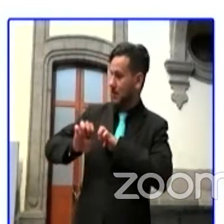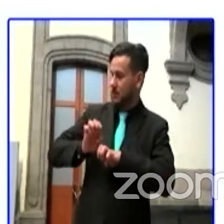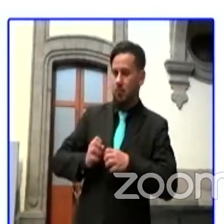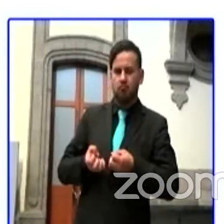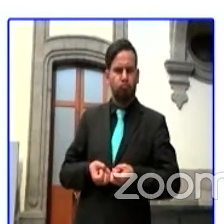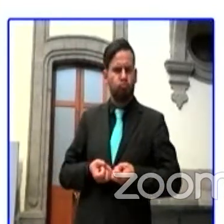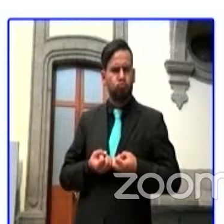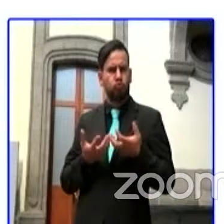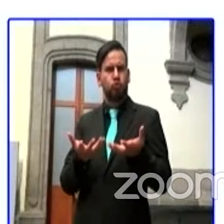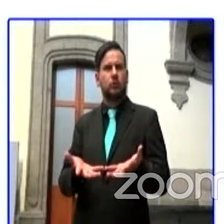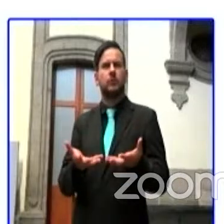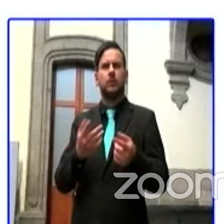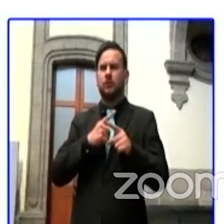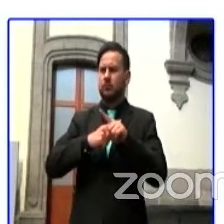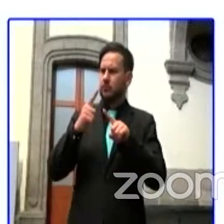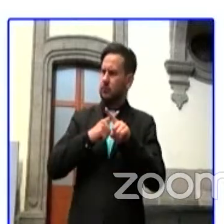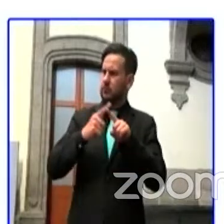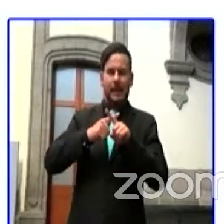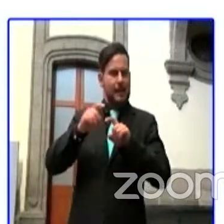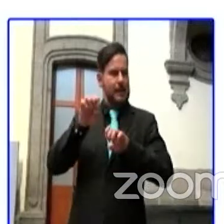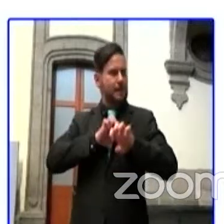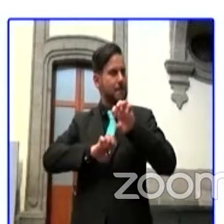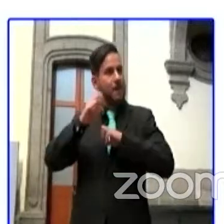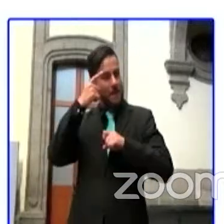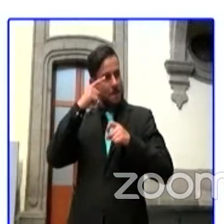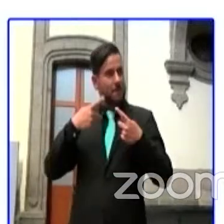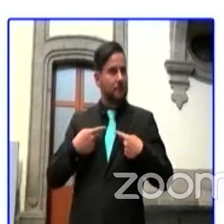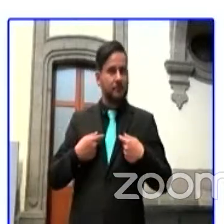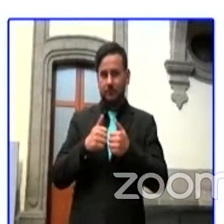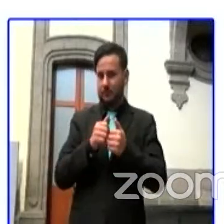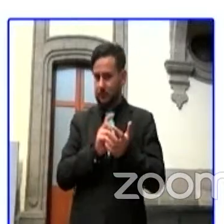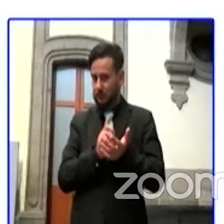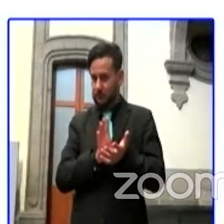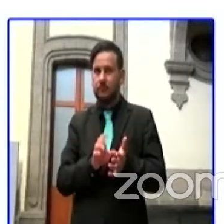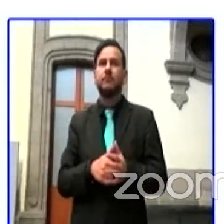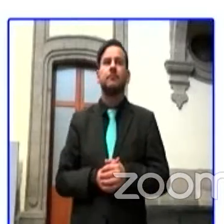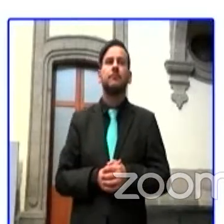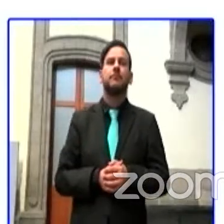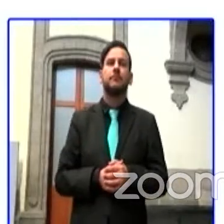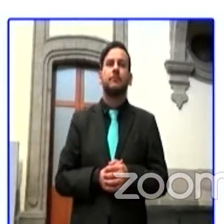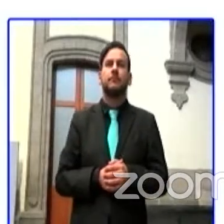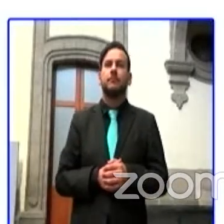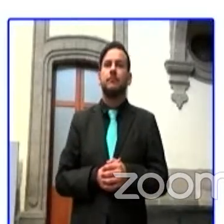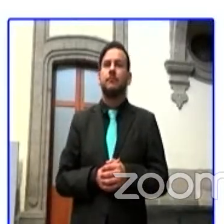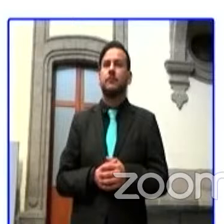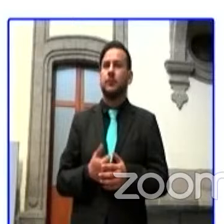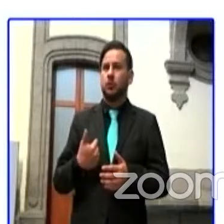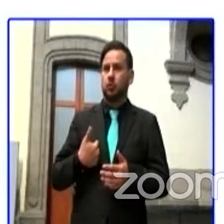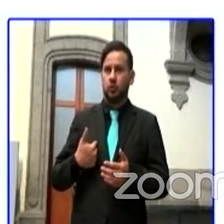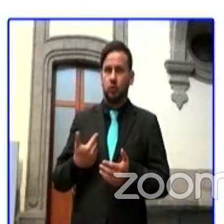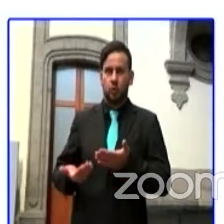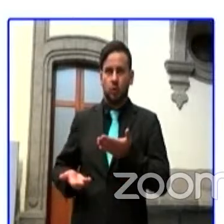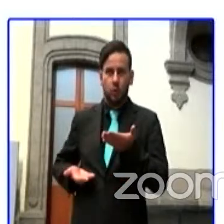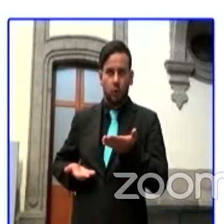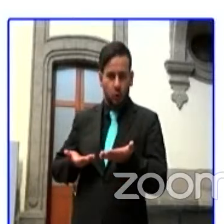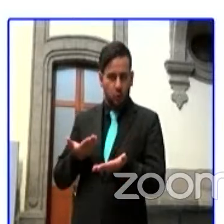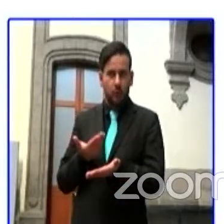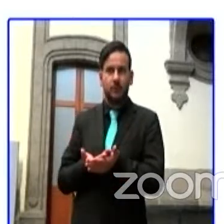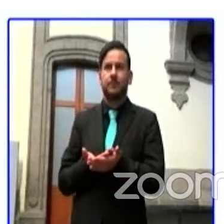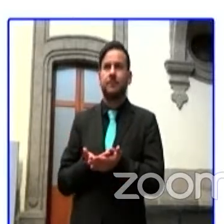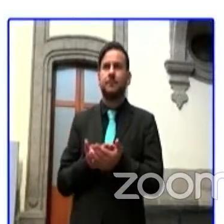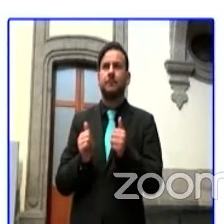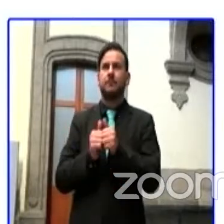ofreciendo empleo a personas con discapacidad. Y entonces yo propuse en el